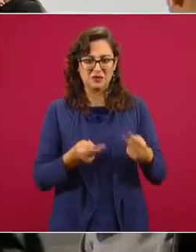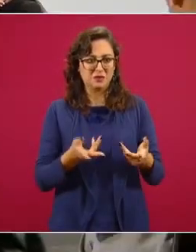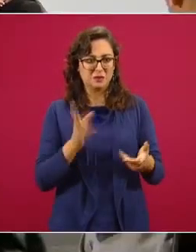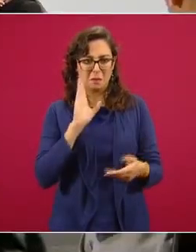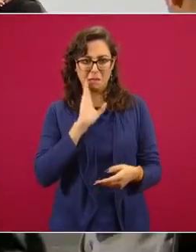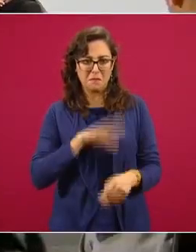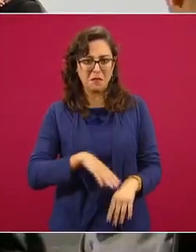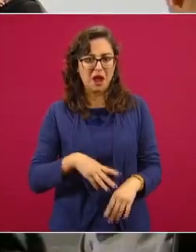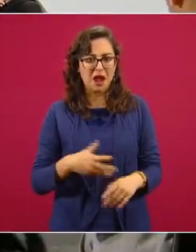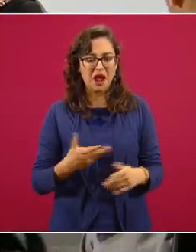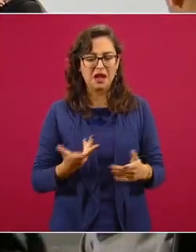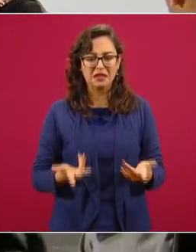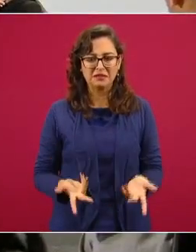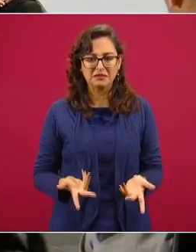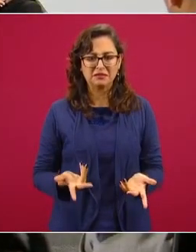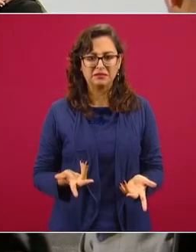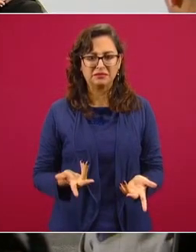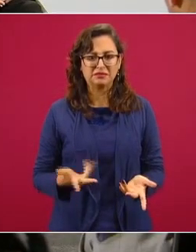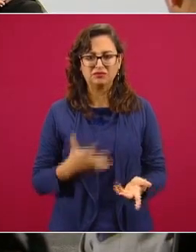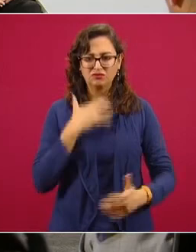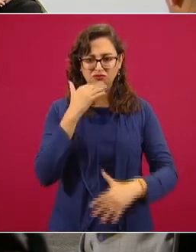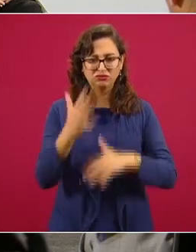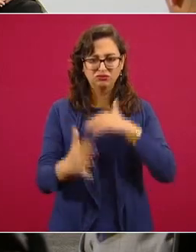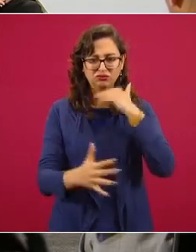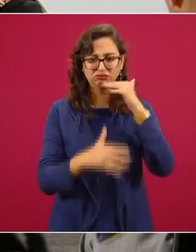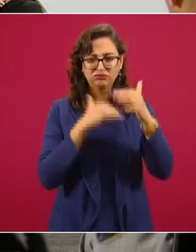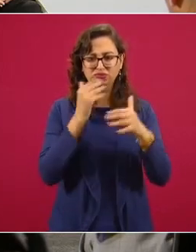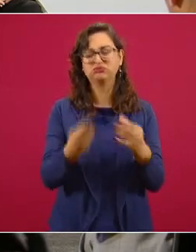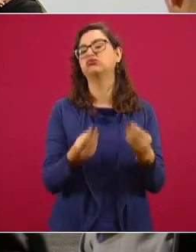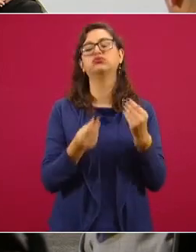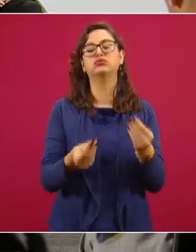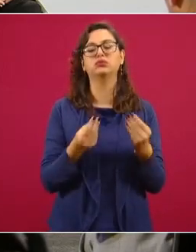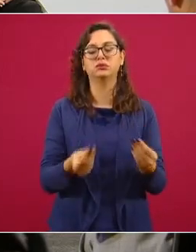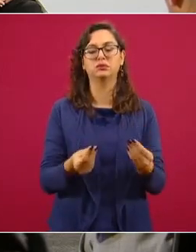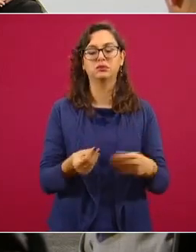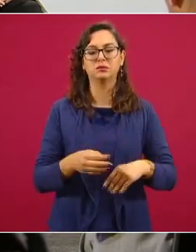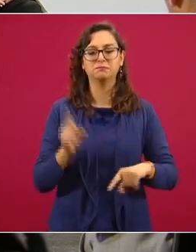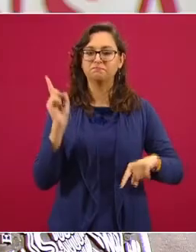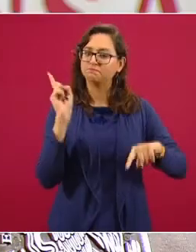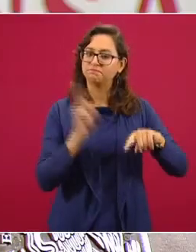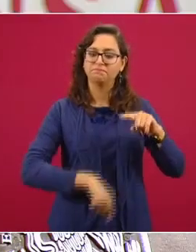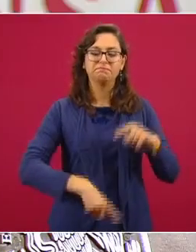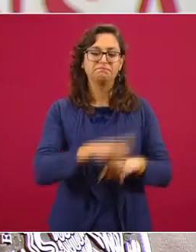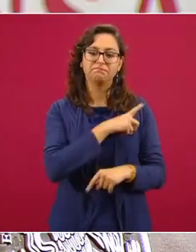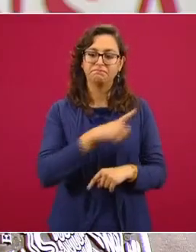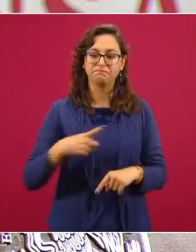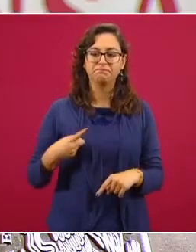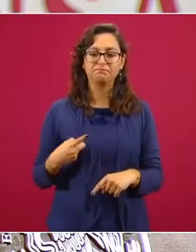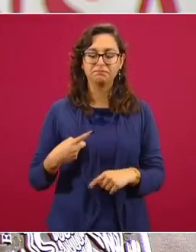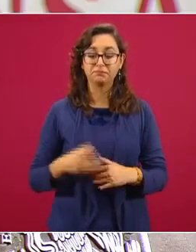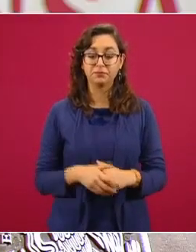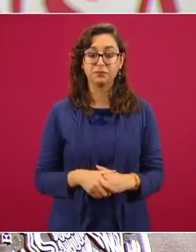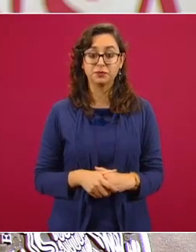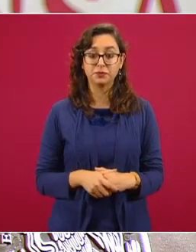vicios, estos actos de corrupción. Y de aquí lo hemos